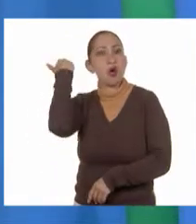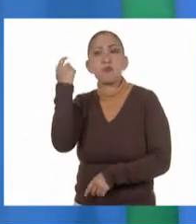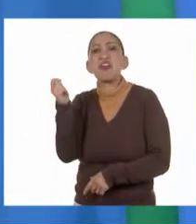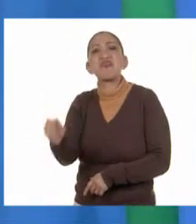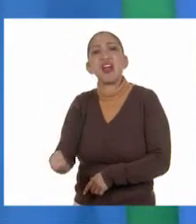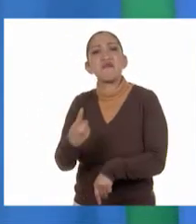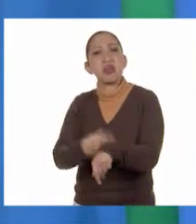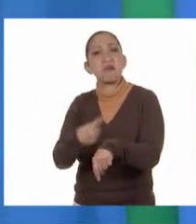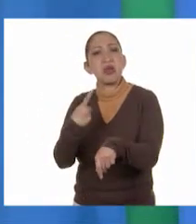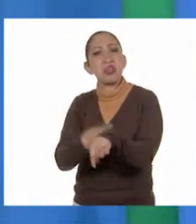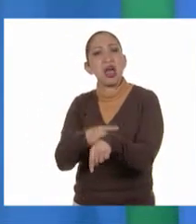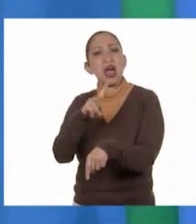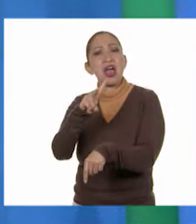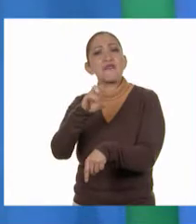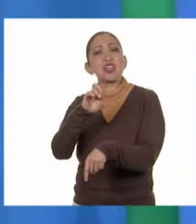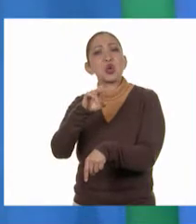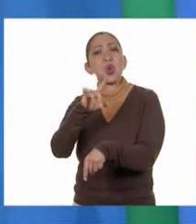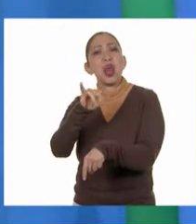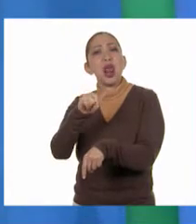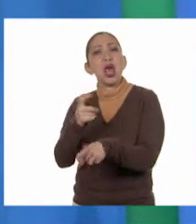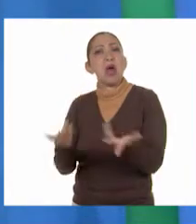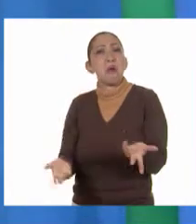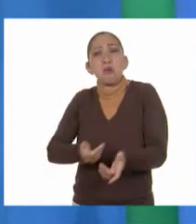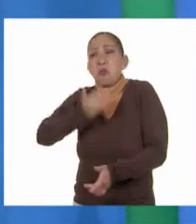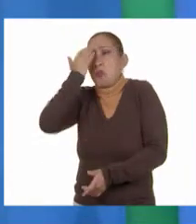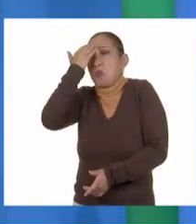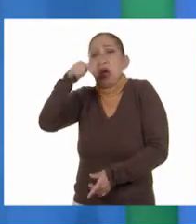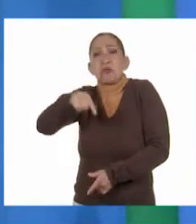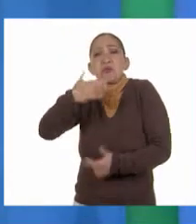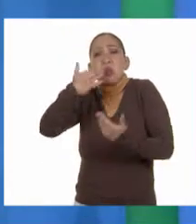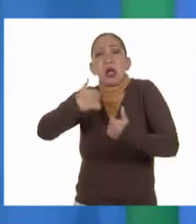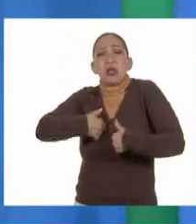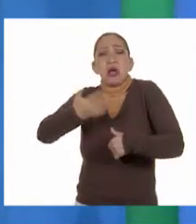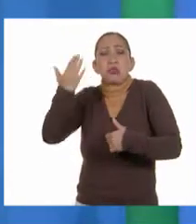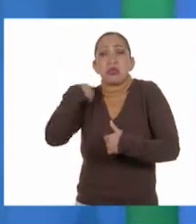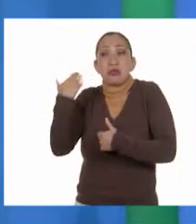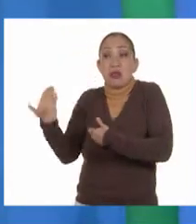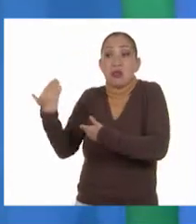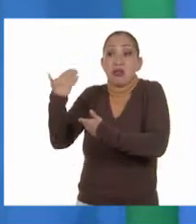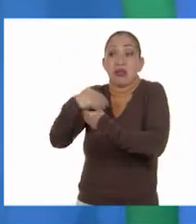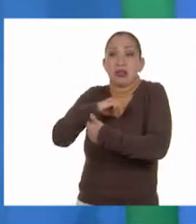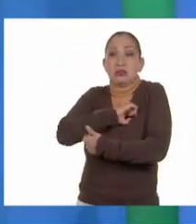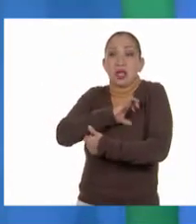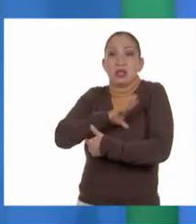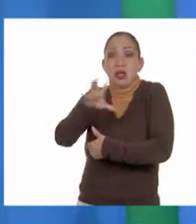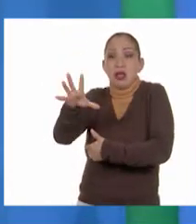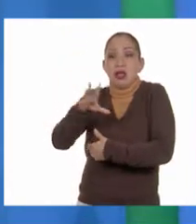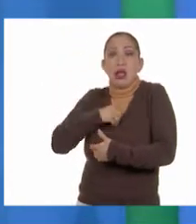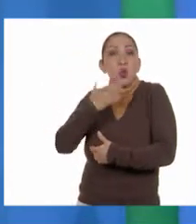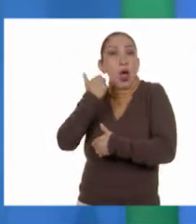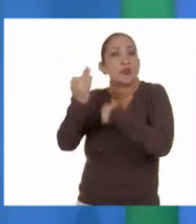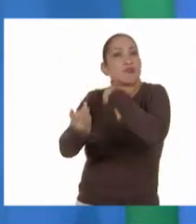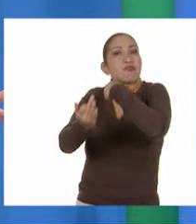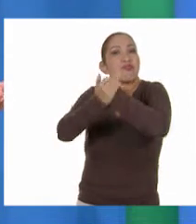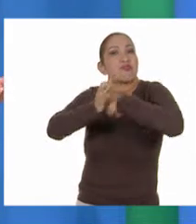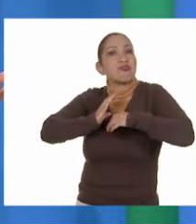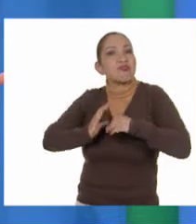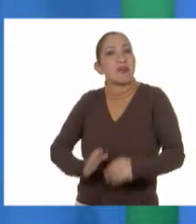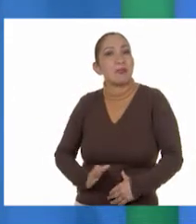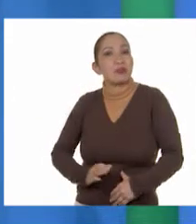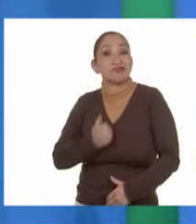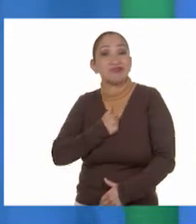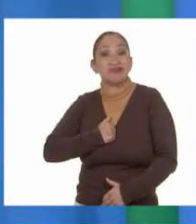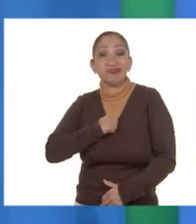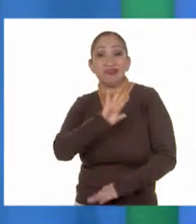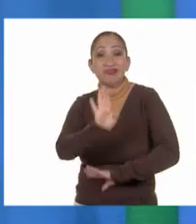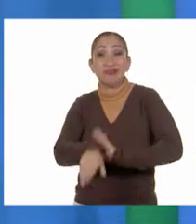en sus cuerpos para estas enfermedades, ya que aquí no existían antes, ¿verdad? Y bueno, al no tener esas defensas, pues